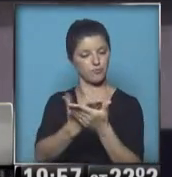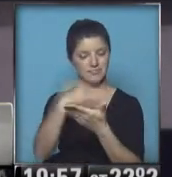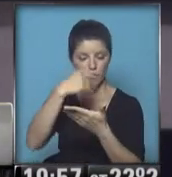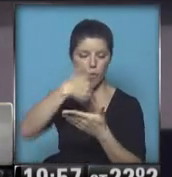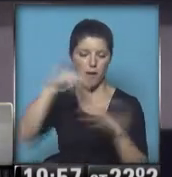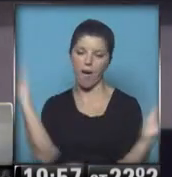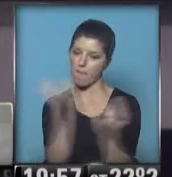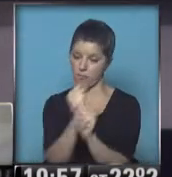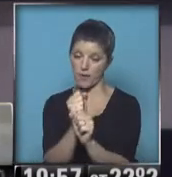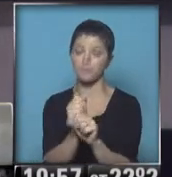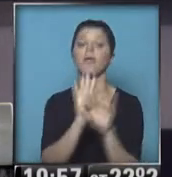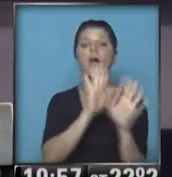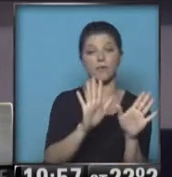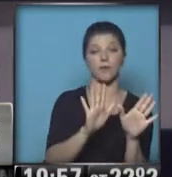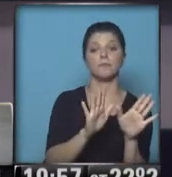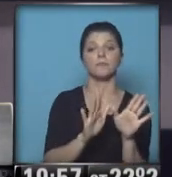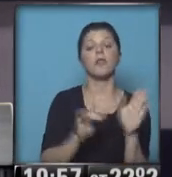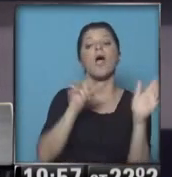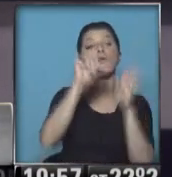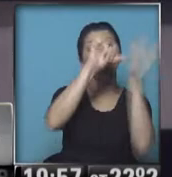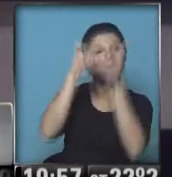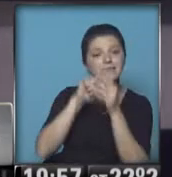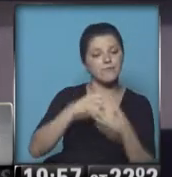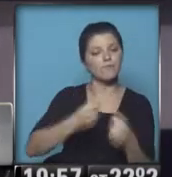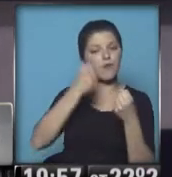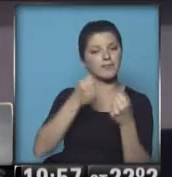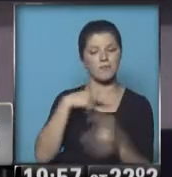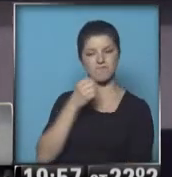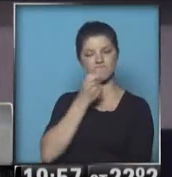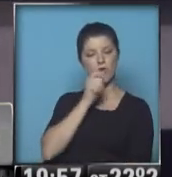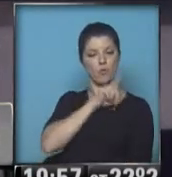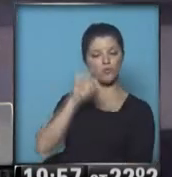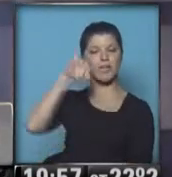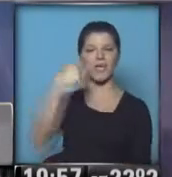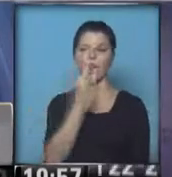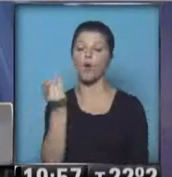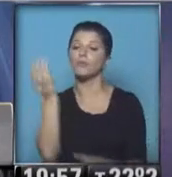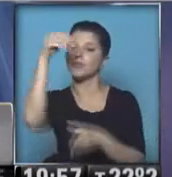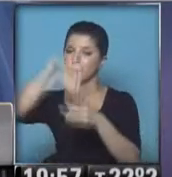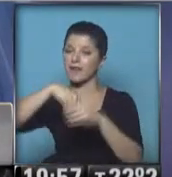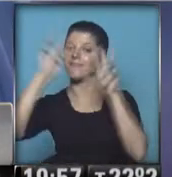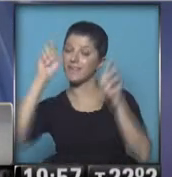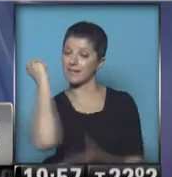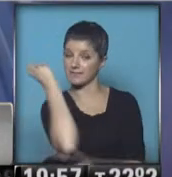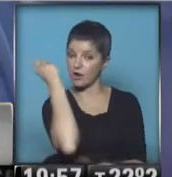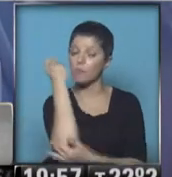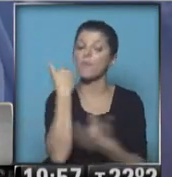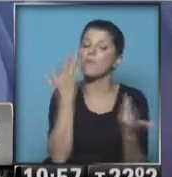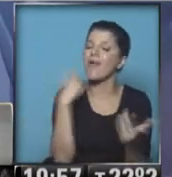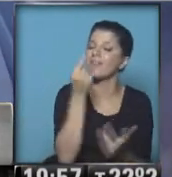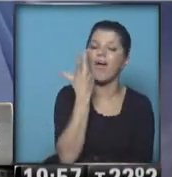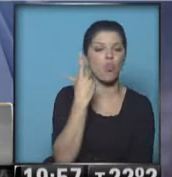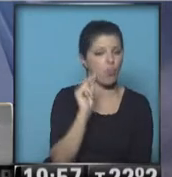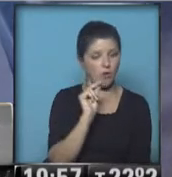Las potencias, como les molesta que Naciones Unidas intervenga en temas económicos, probablemente se opongan o traten